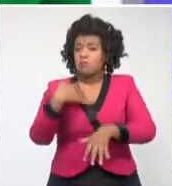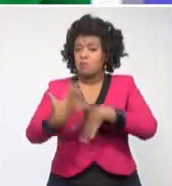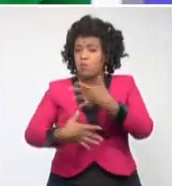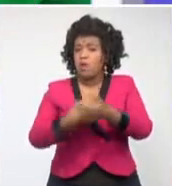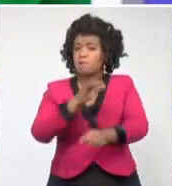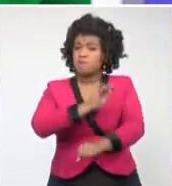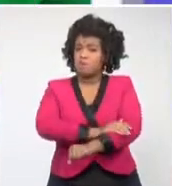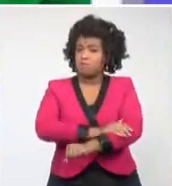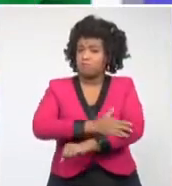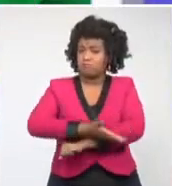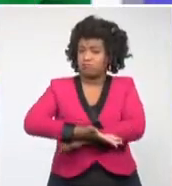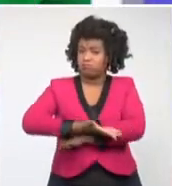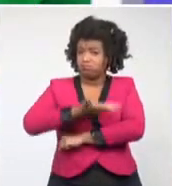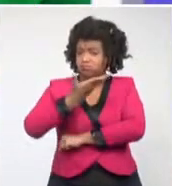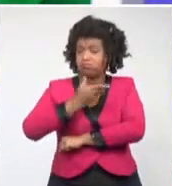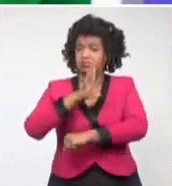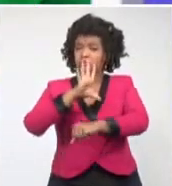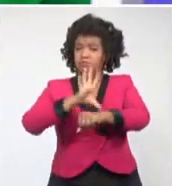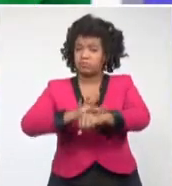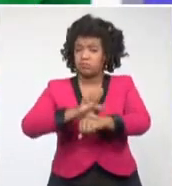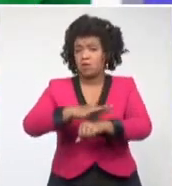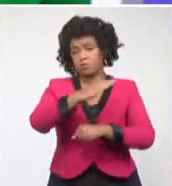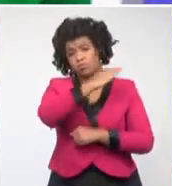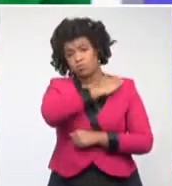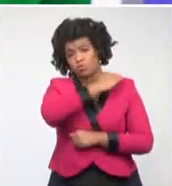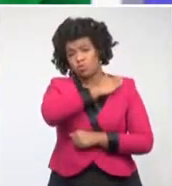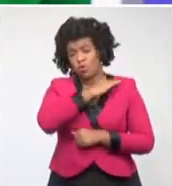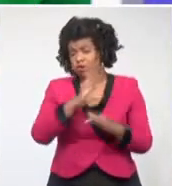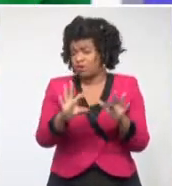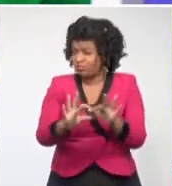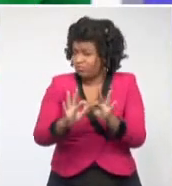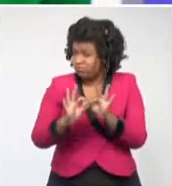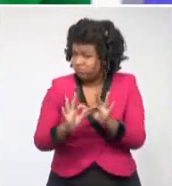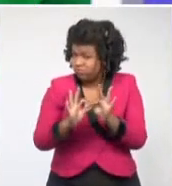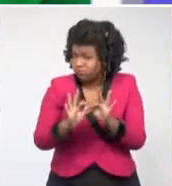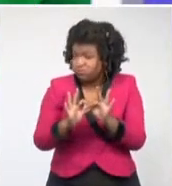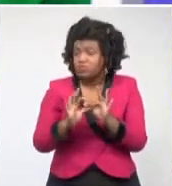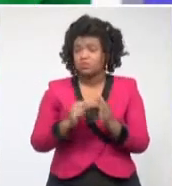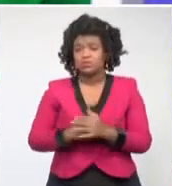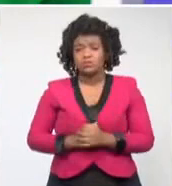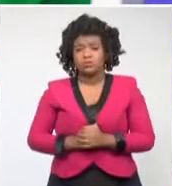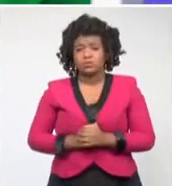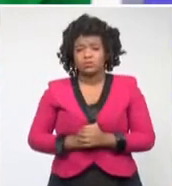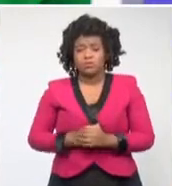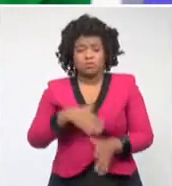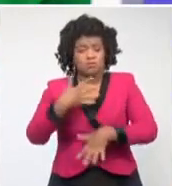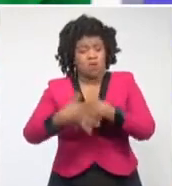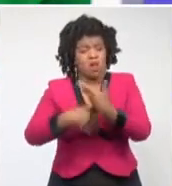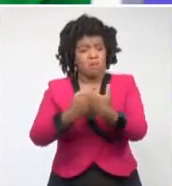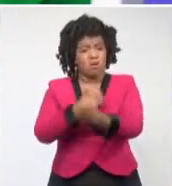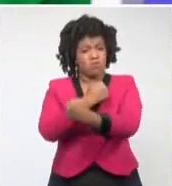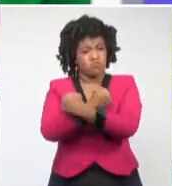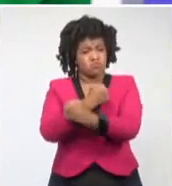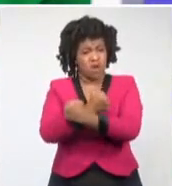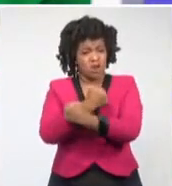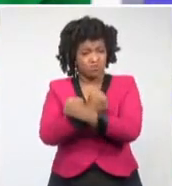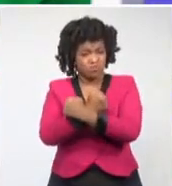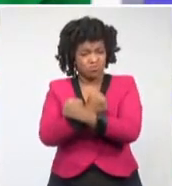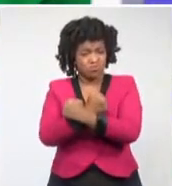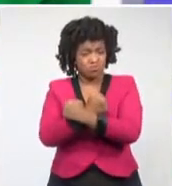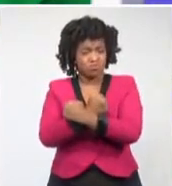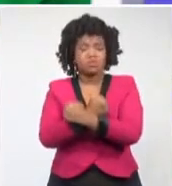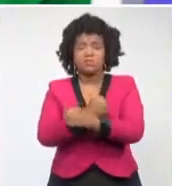hipertensión arterial, enfermedad pulmonar obstructiva crónica, artritis reumatoide. Realmente un grupo